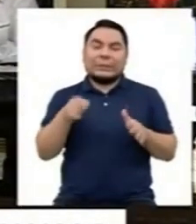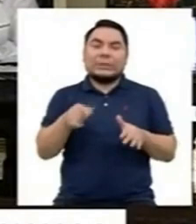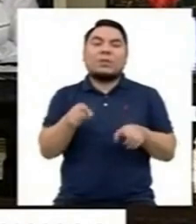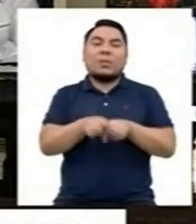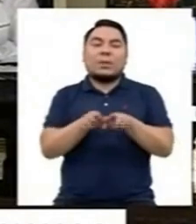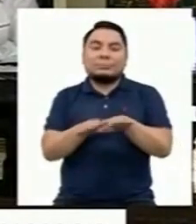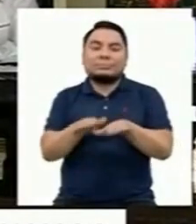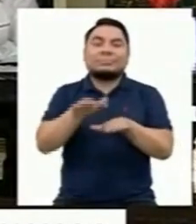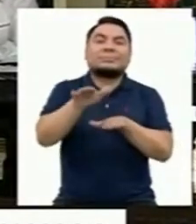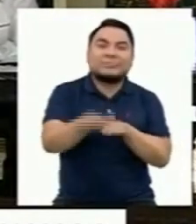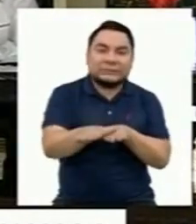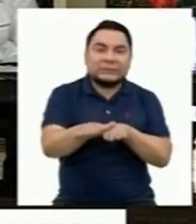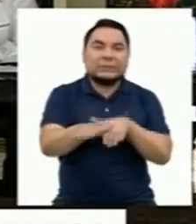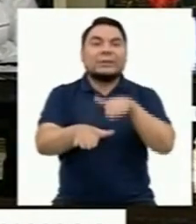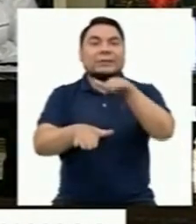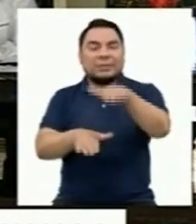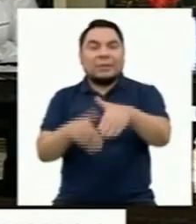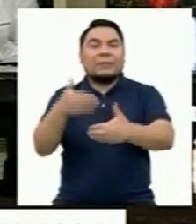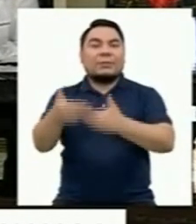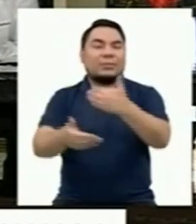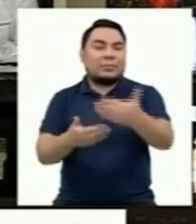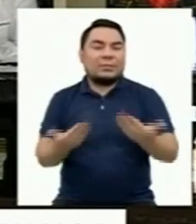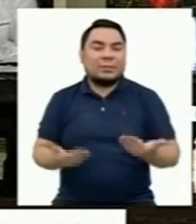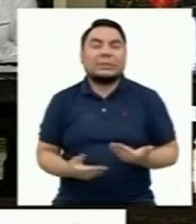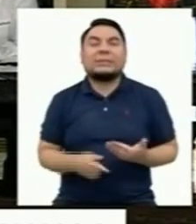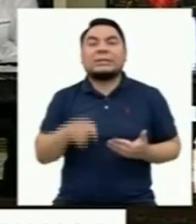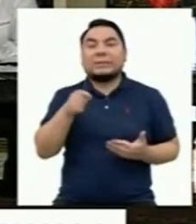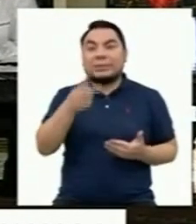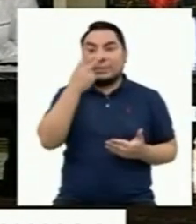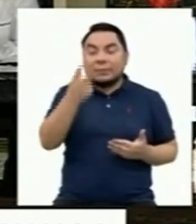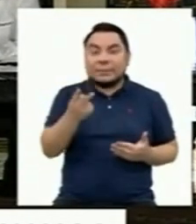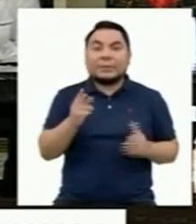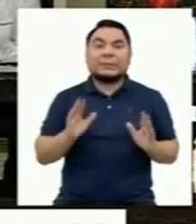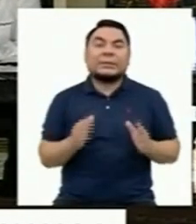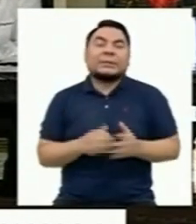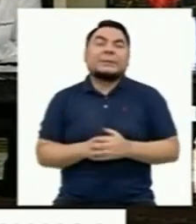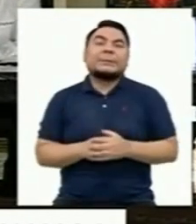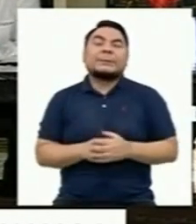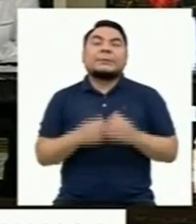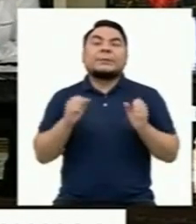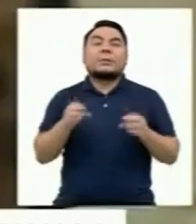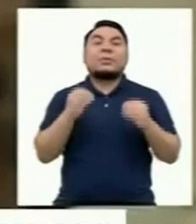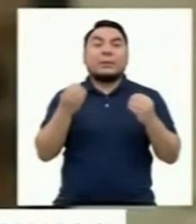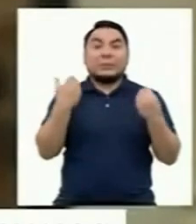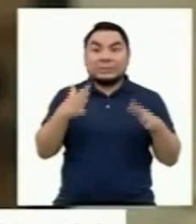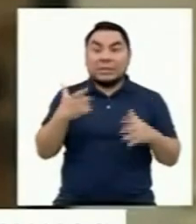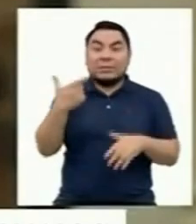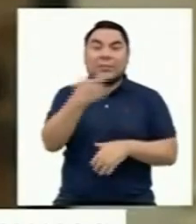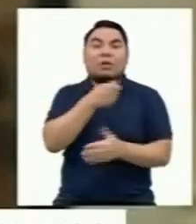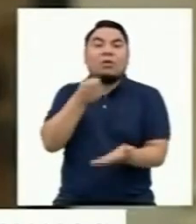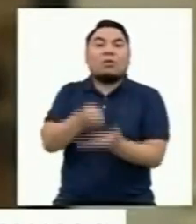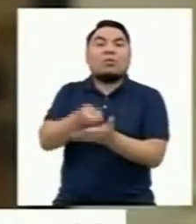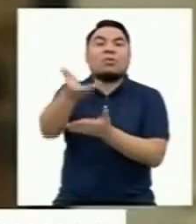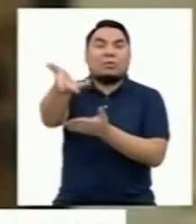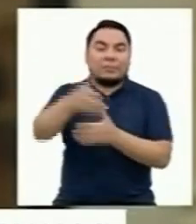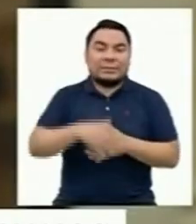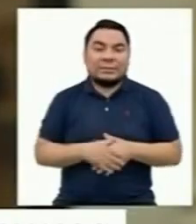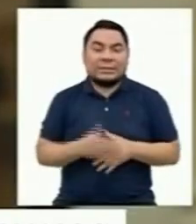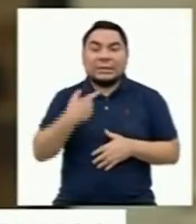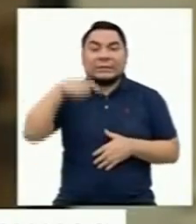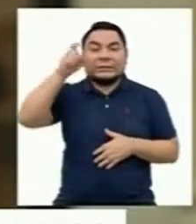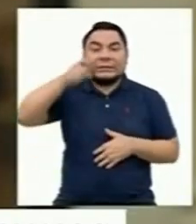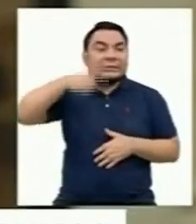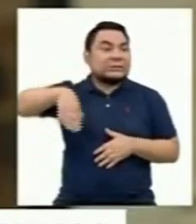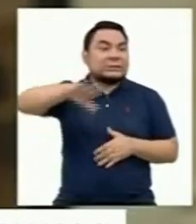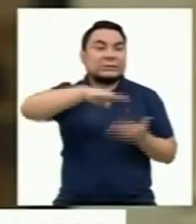inicio de este video comentamos el meme, ¿no? En el sentido de que el solo hecho de ingresar al Perú existe un trámite demasiado burocrático que toma